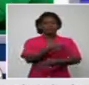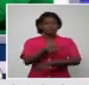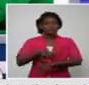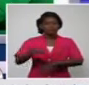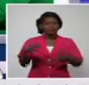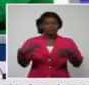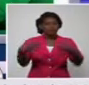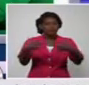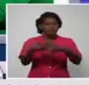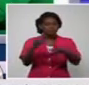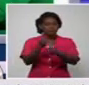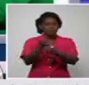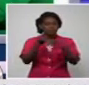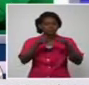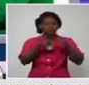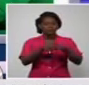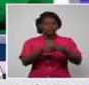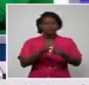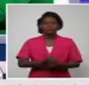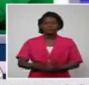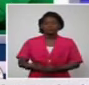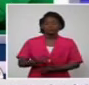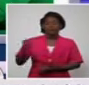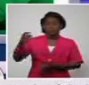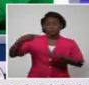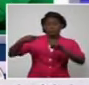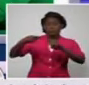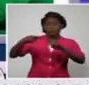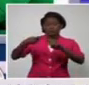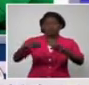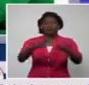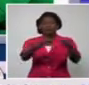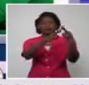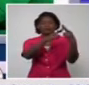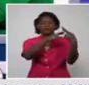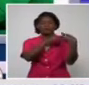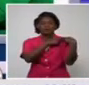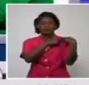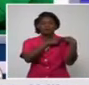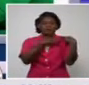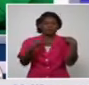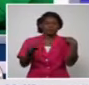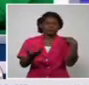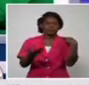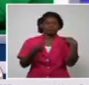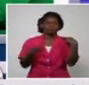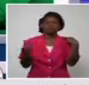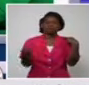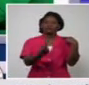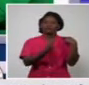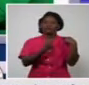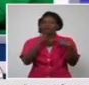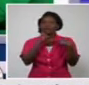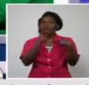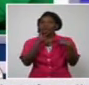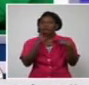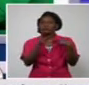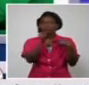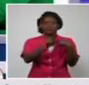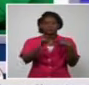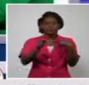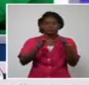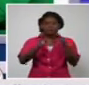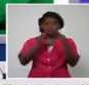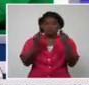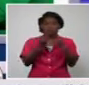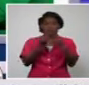que tenemos con las personas mayores que están en la casa, porque a veces cuando mencionamos aquí